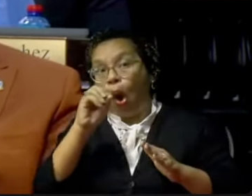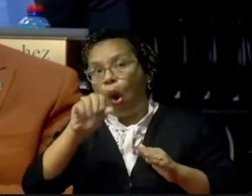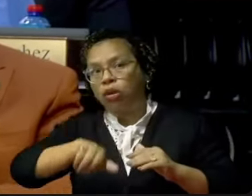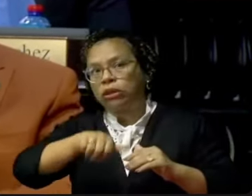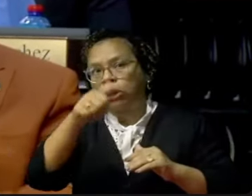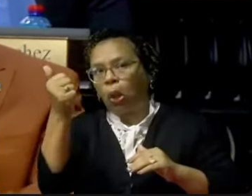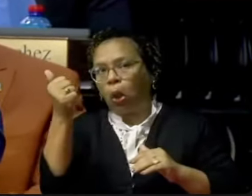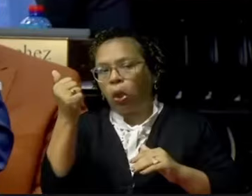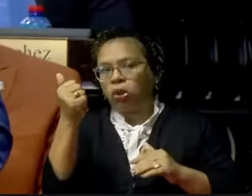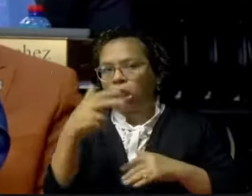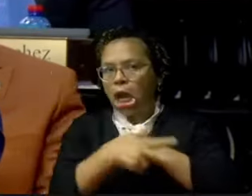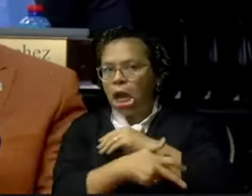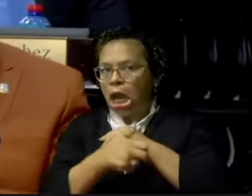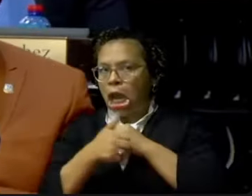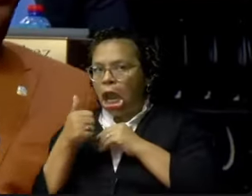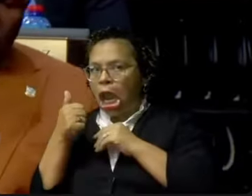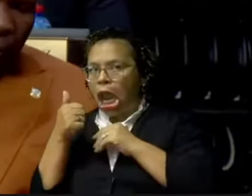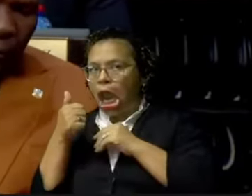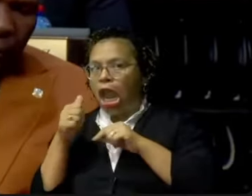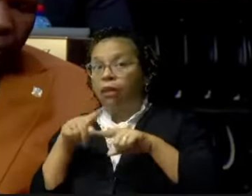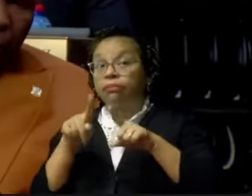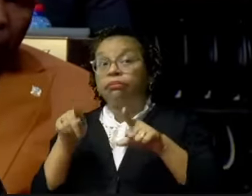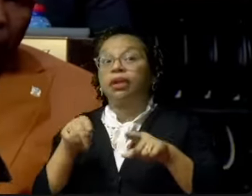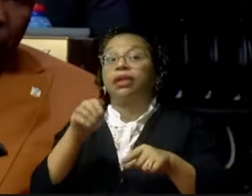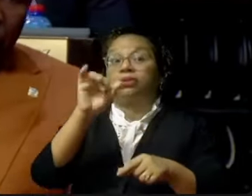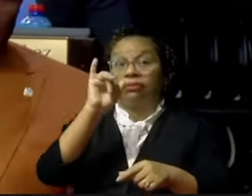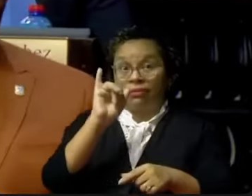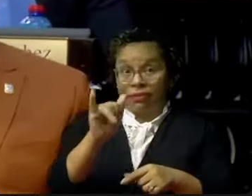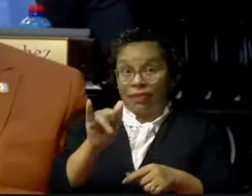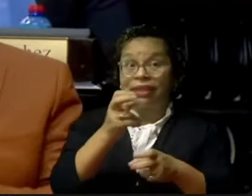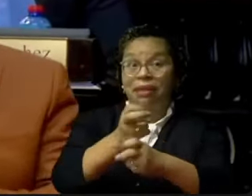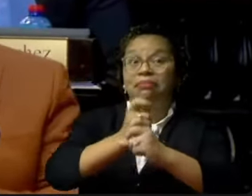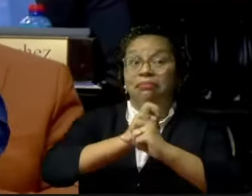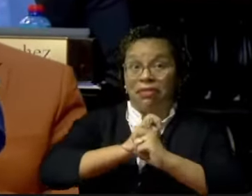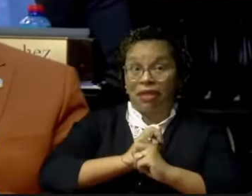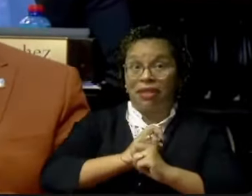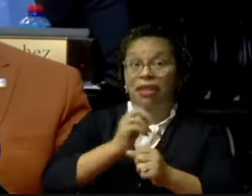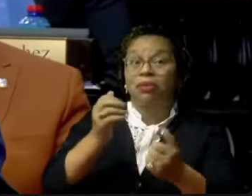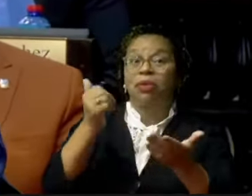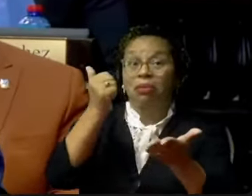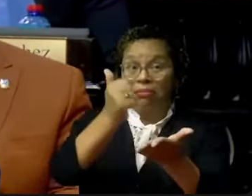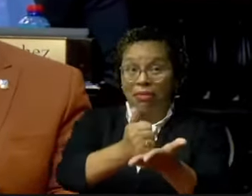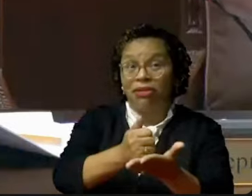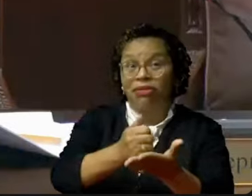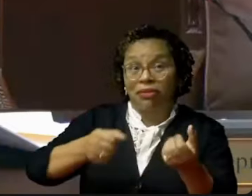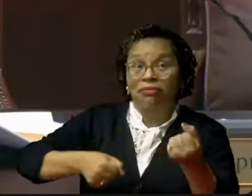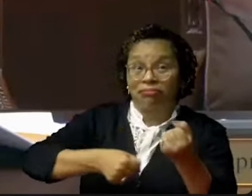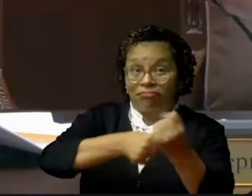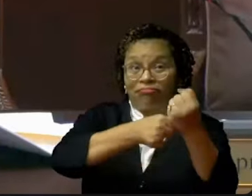inicuos. Pero este es un fin loable y por esa razón yo llamo a votar por este préstamo. Gracias, diputado.